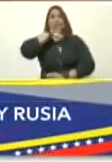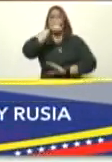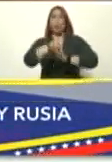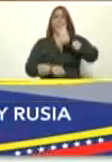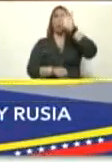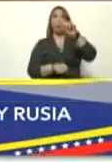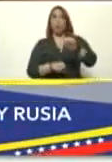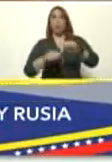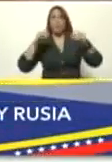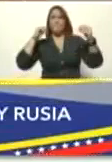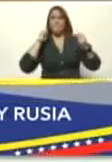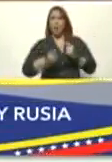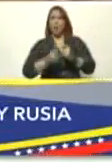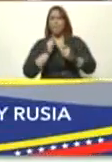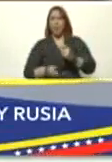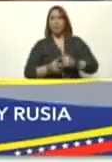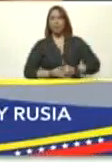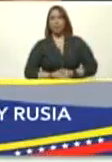así, mira,